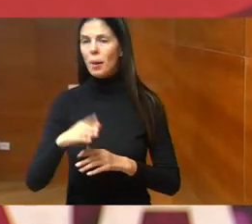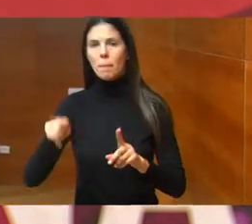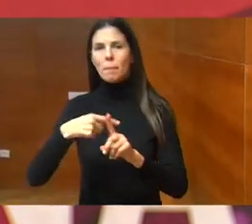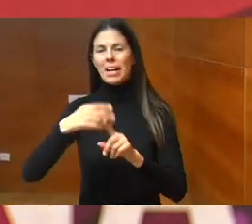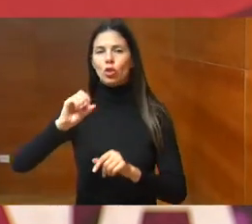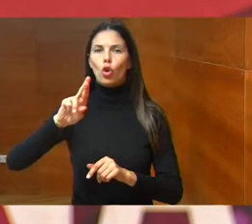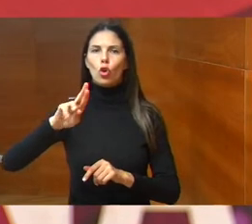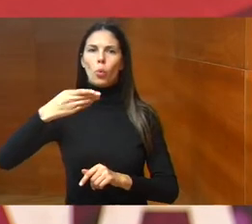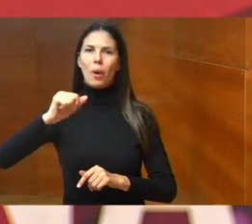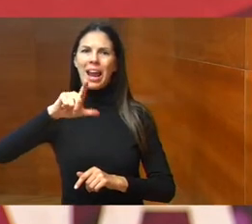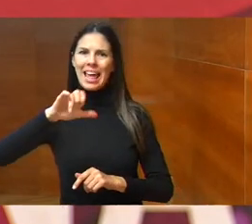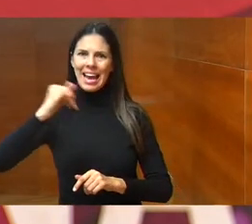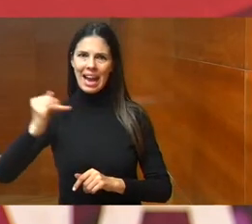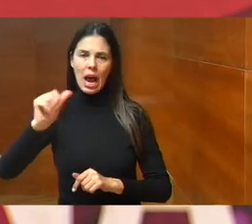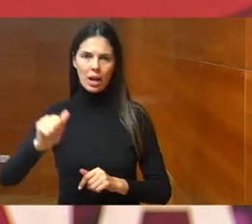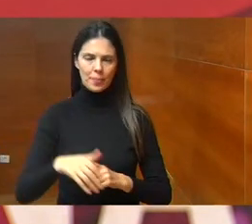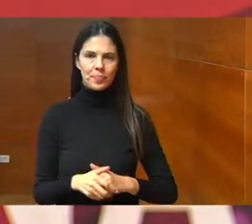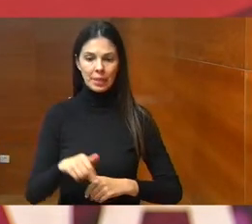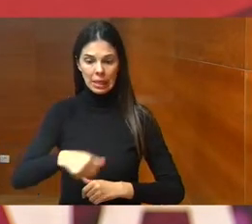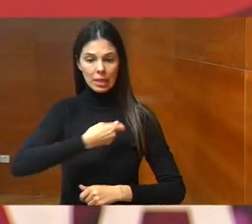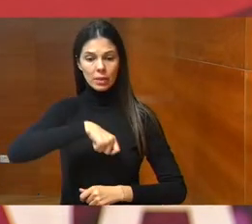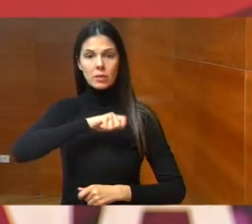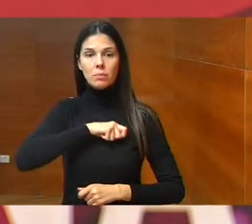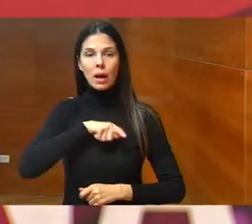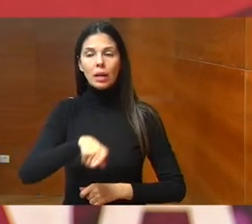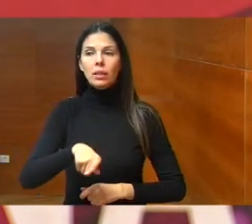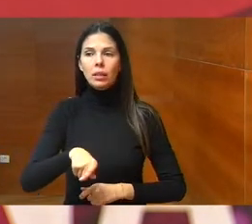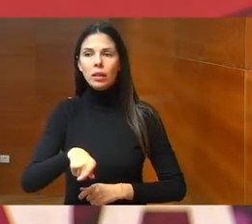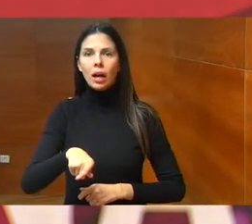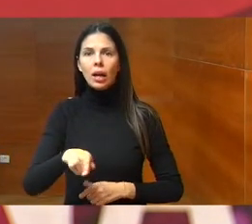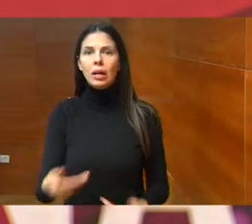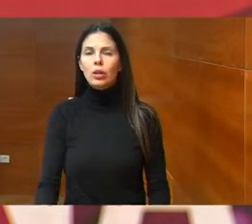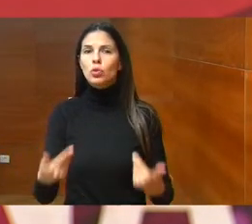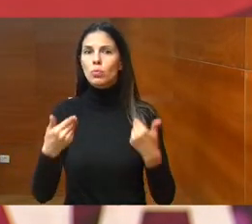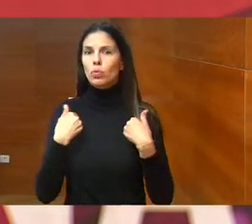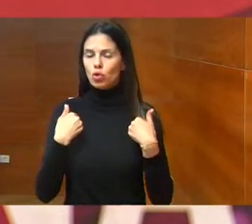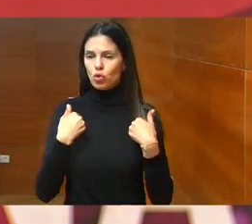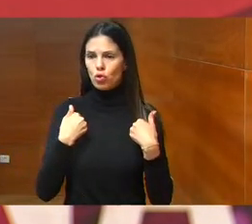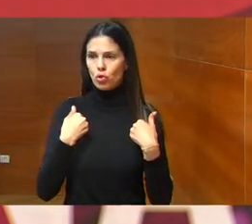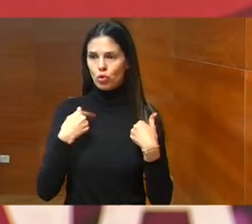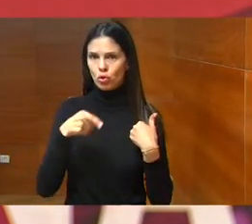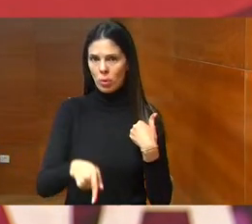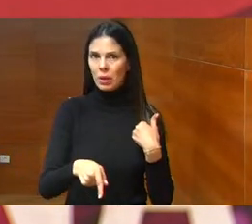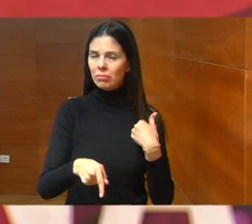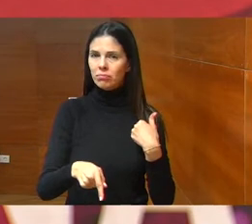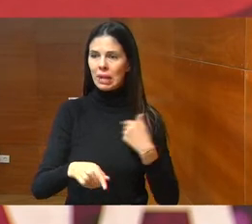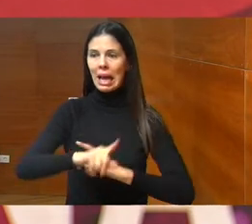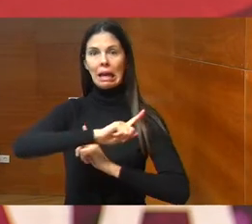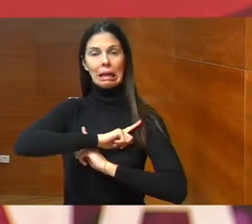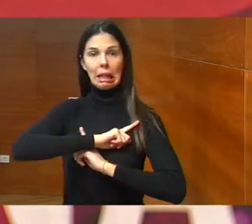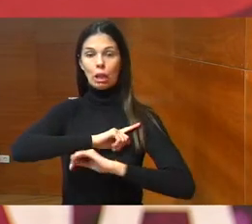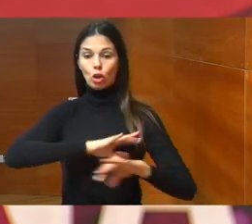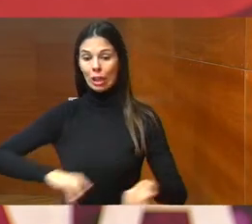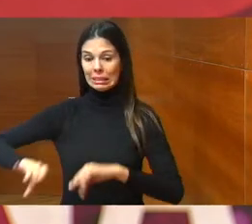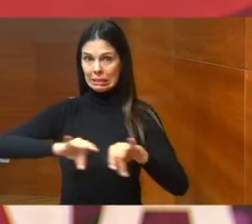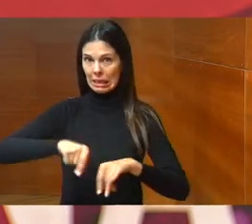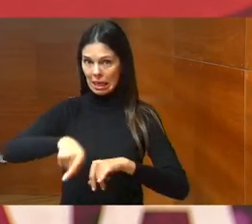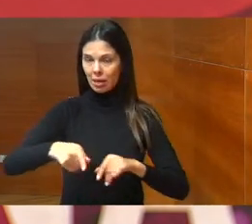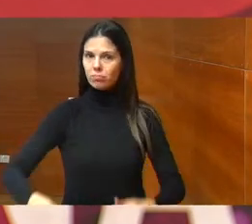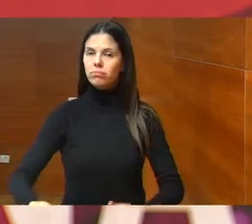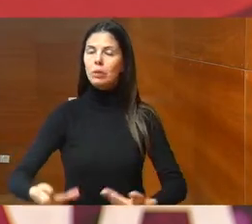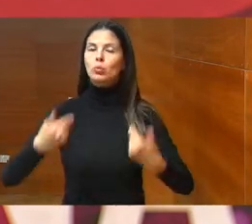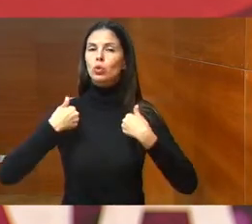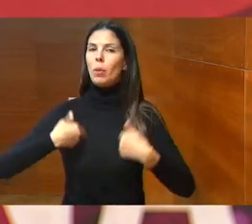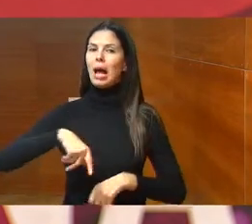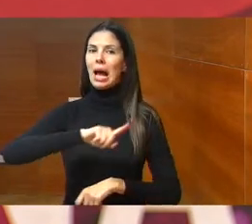y en España dependía os aerostatos de ejército de Terra de Armada